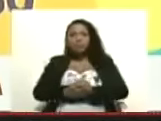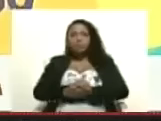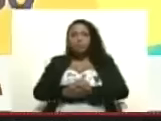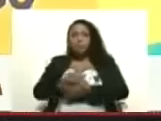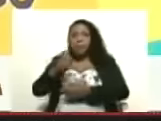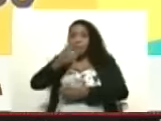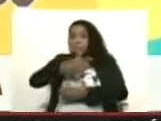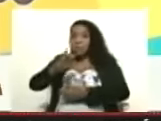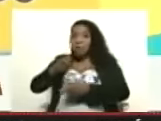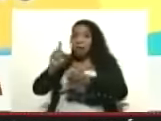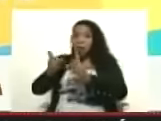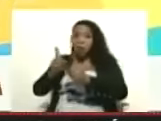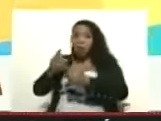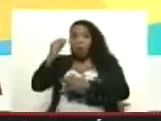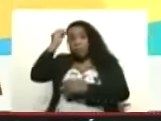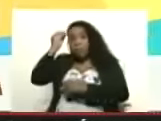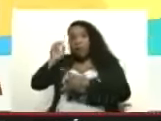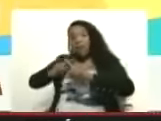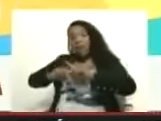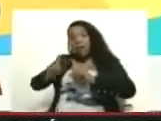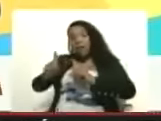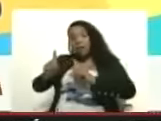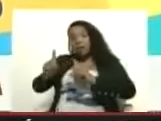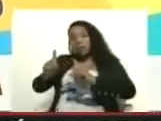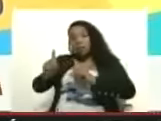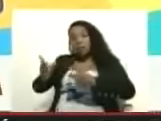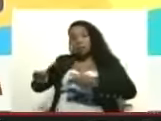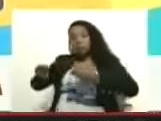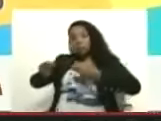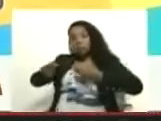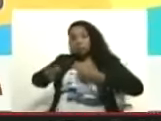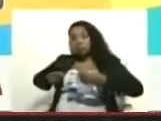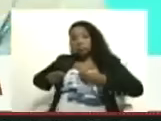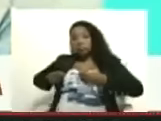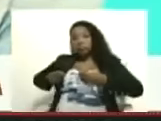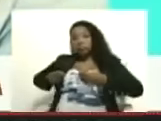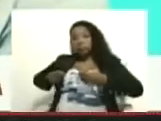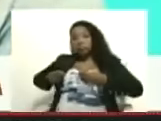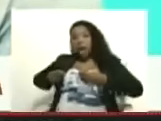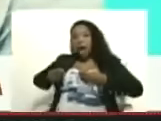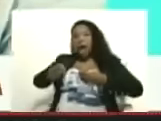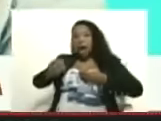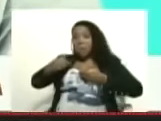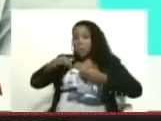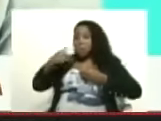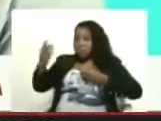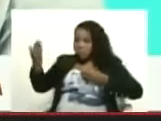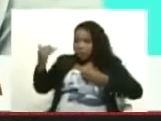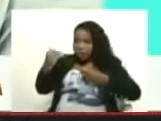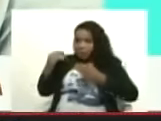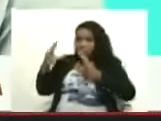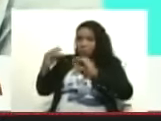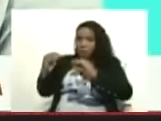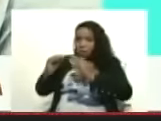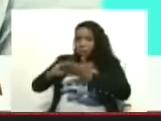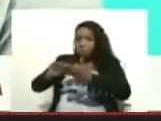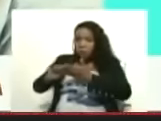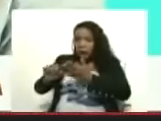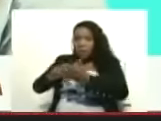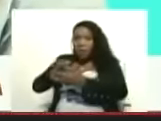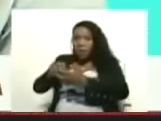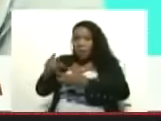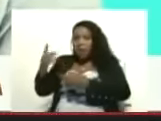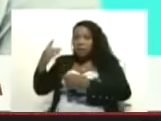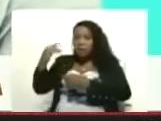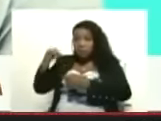personas que pensamos distinto nos dimos la oportunidad de discutir un tema y de decirle al país Epa en este tema estamos estamos de